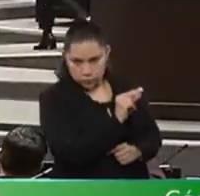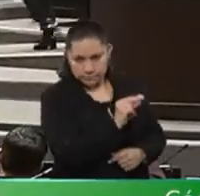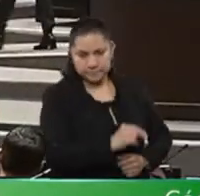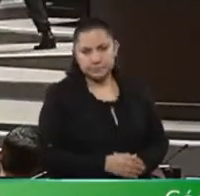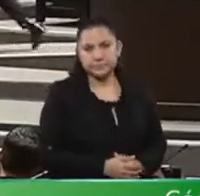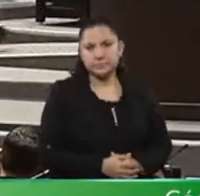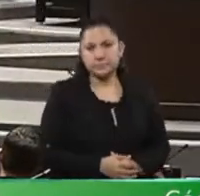B